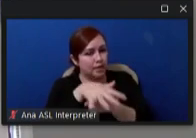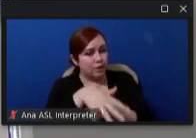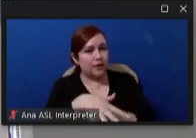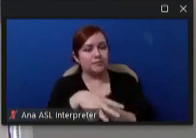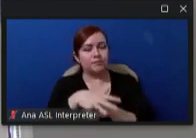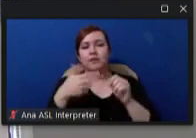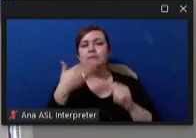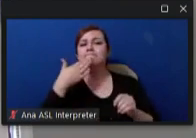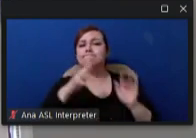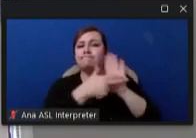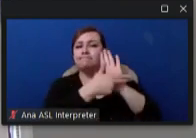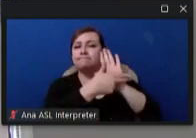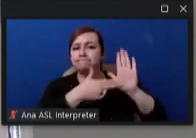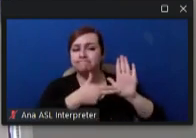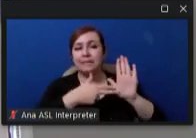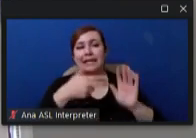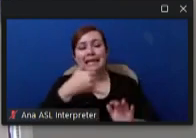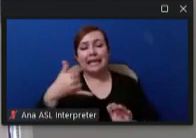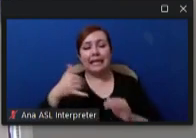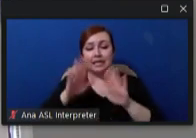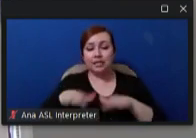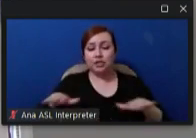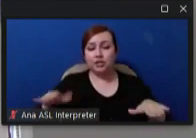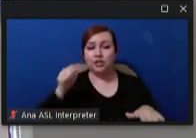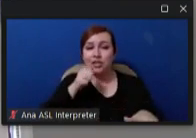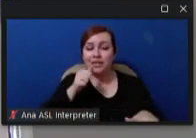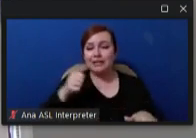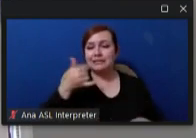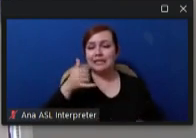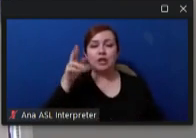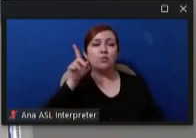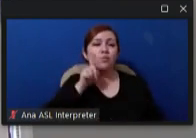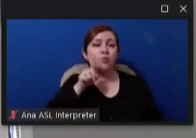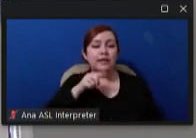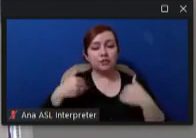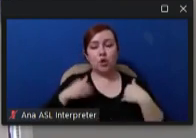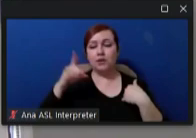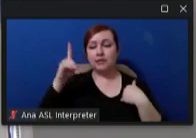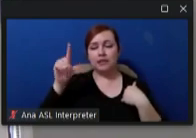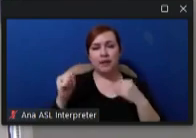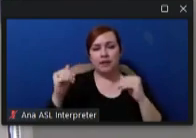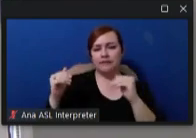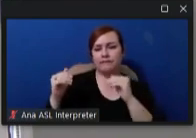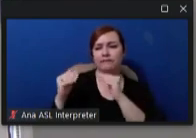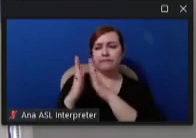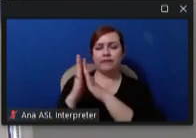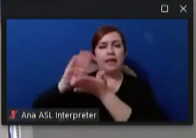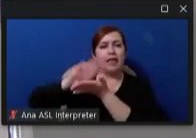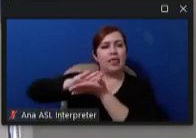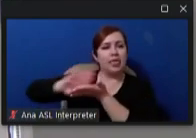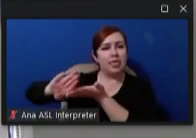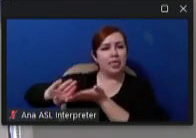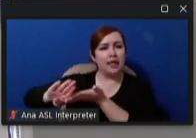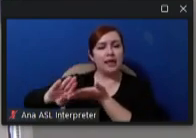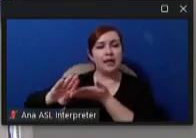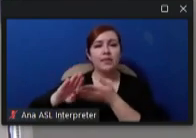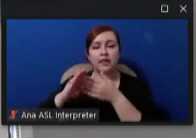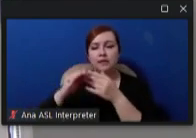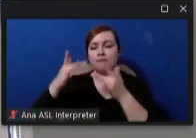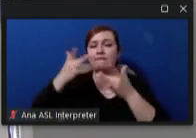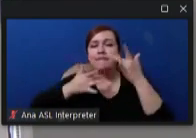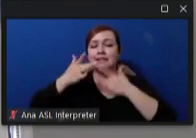estigmatización y además las niñas y mujeres con discapacidad enfrentan desafíos adicionales debido a la falta de atención a